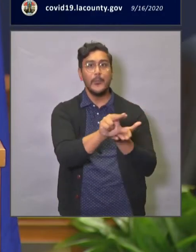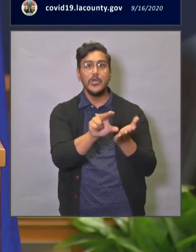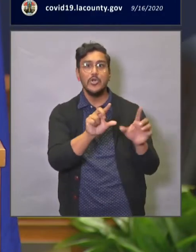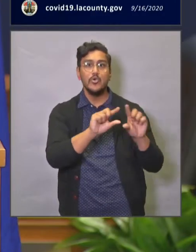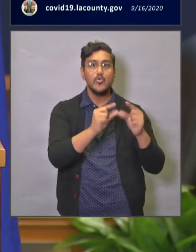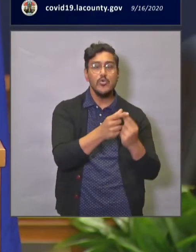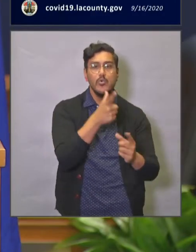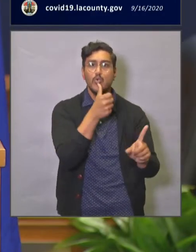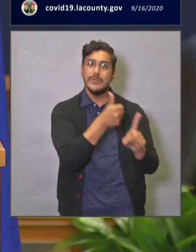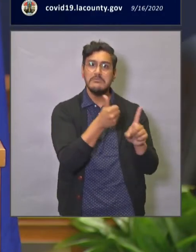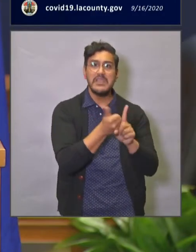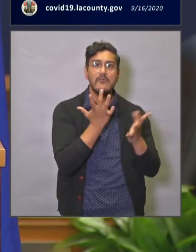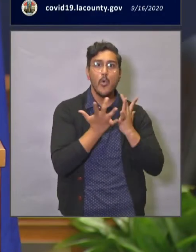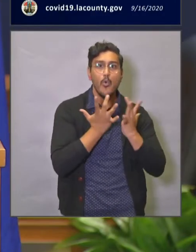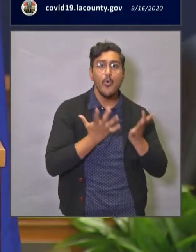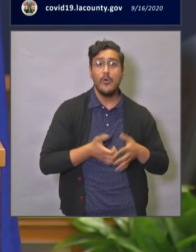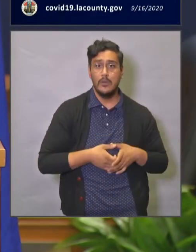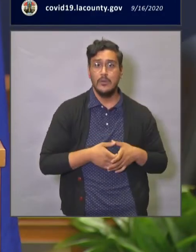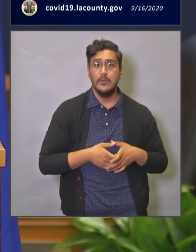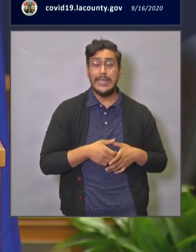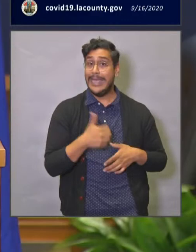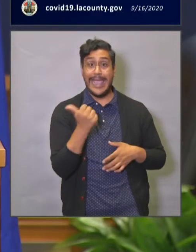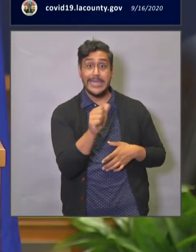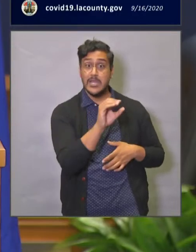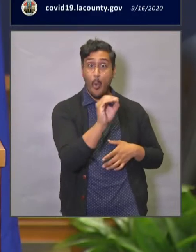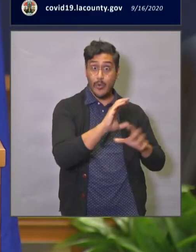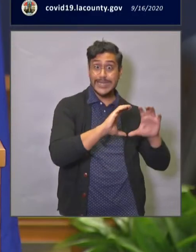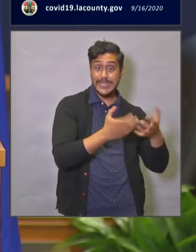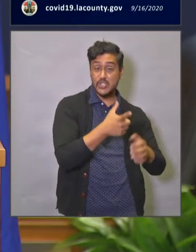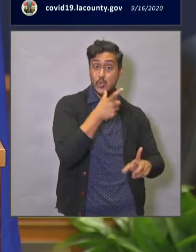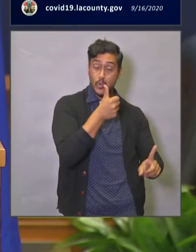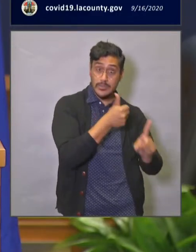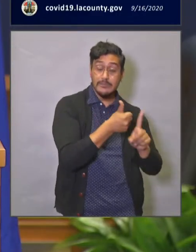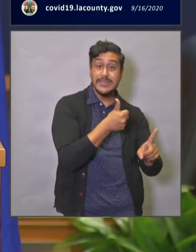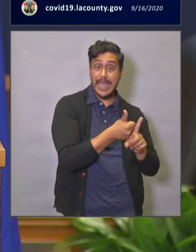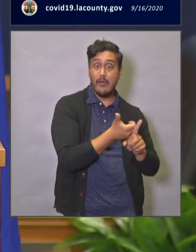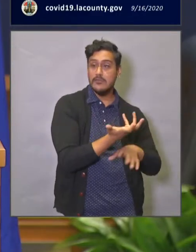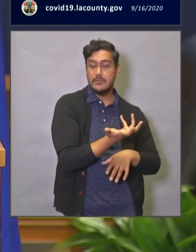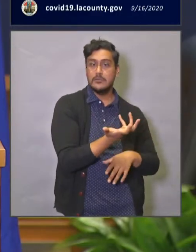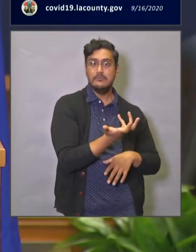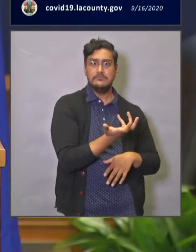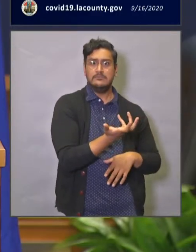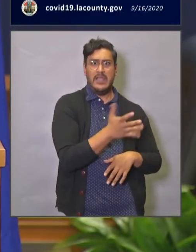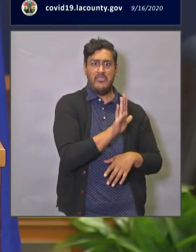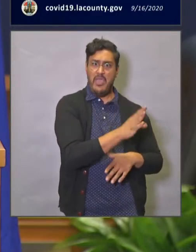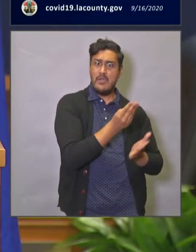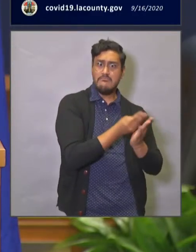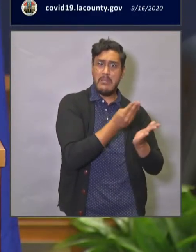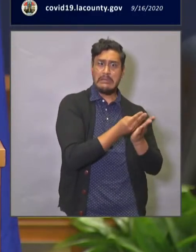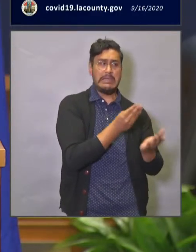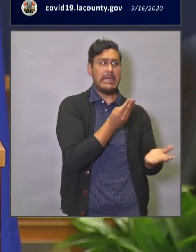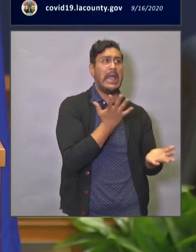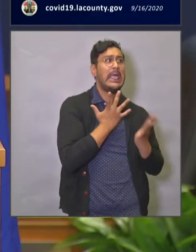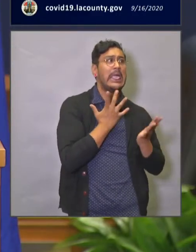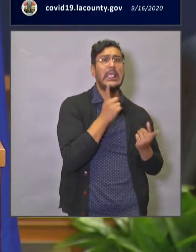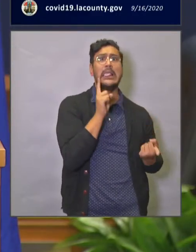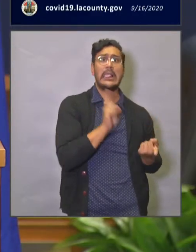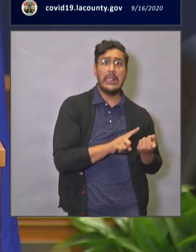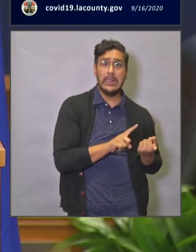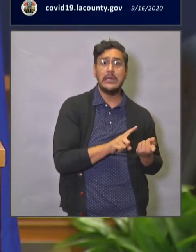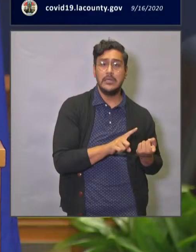necesidades. Organizaciones elegibles que haber recibido fondos a través de algún programa del